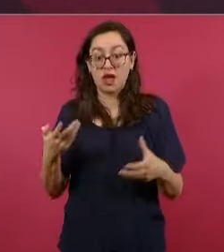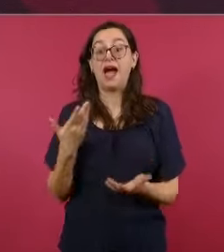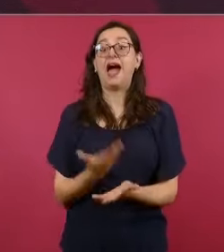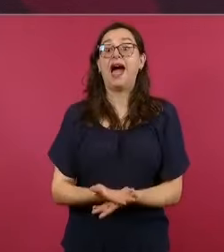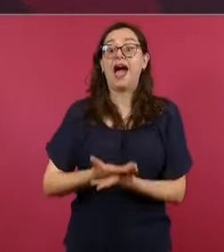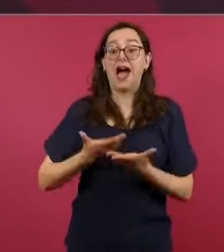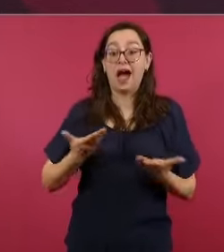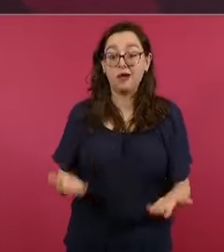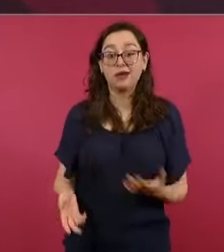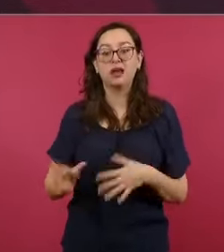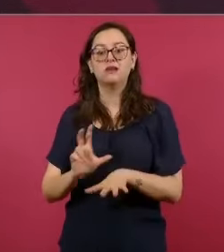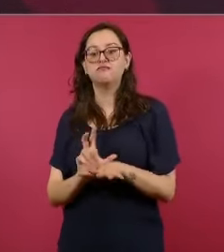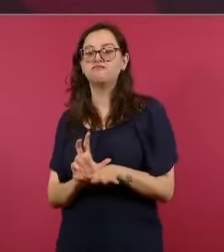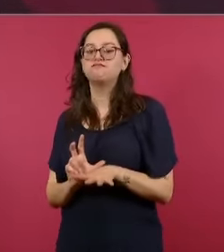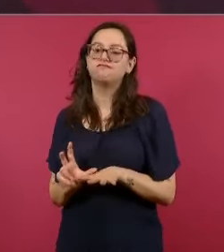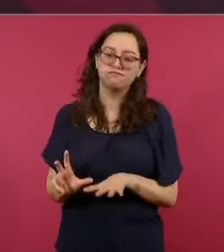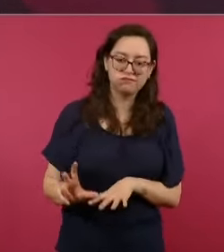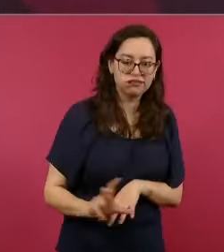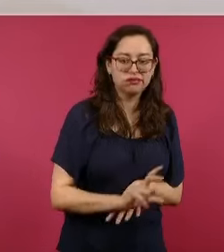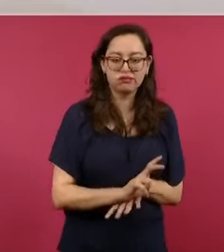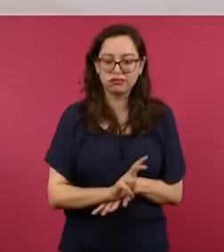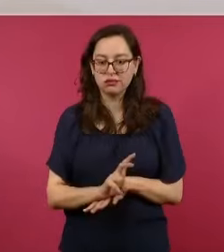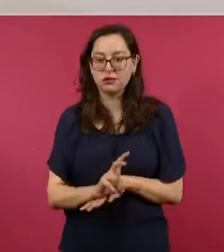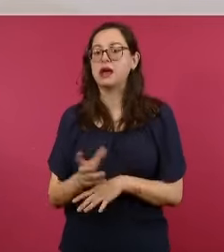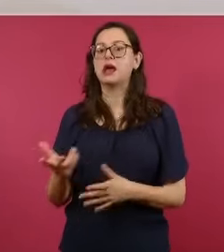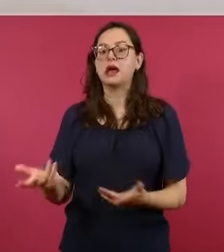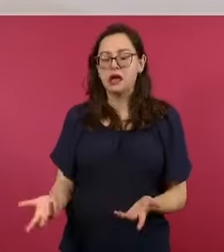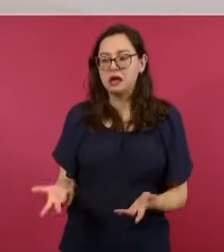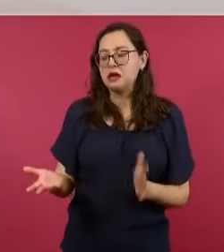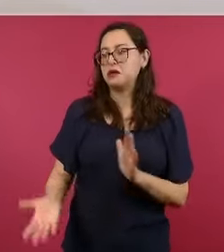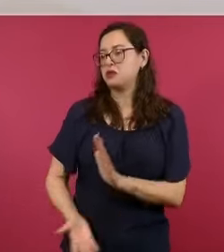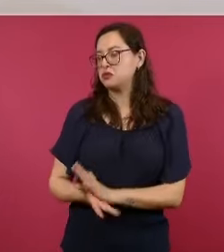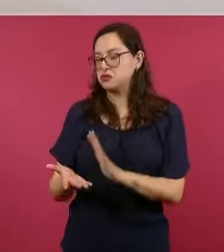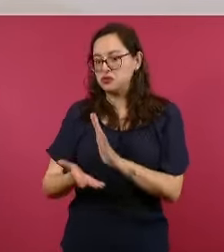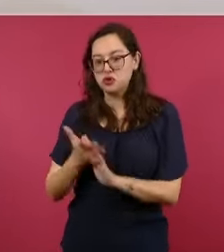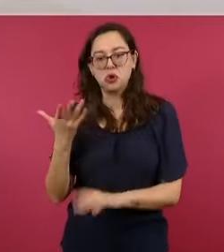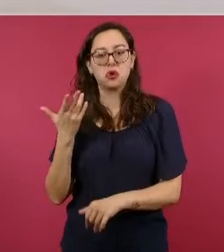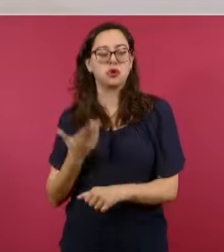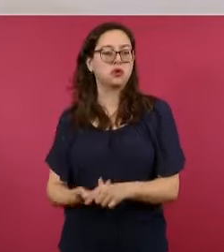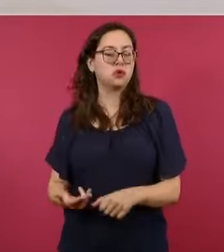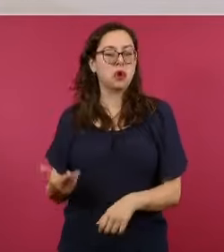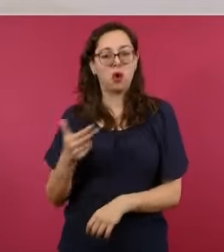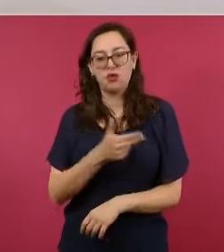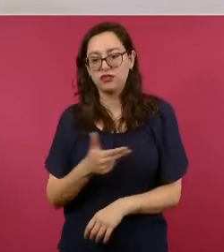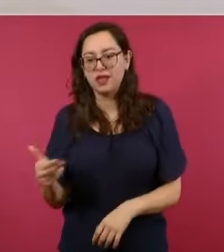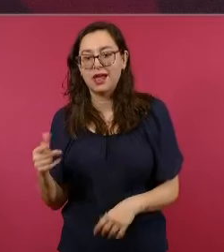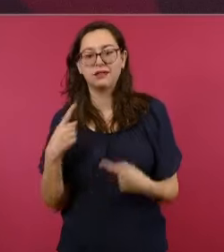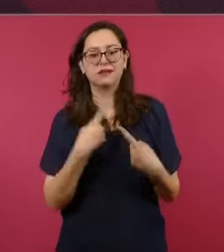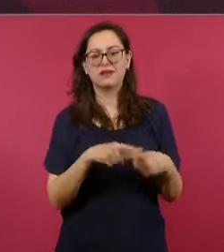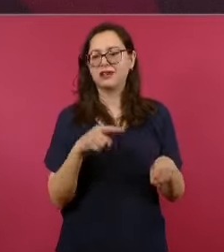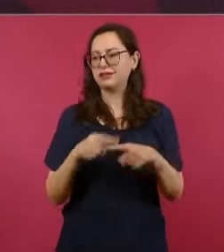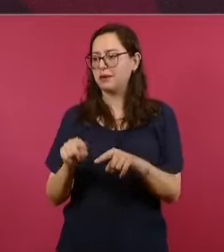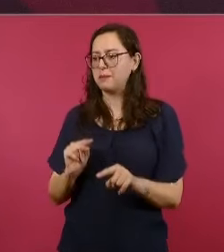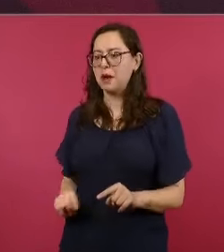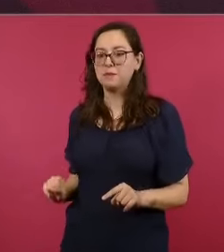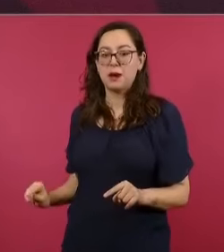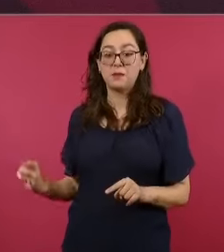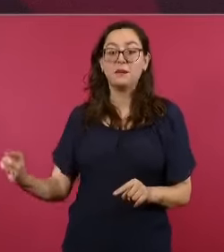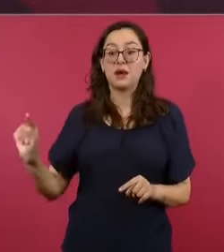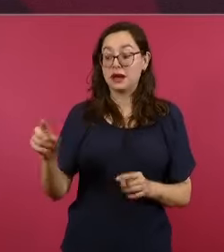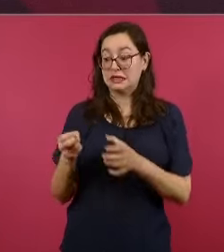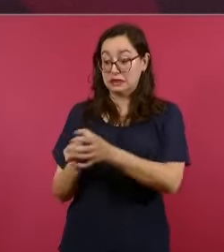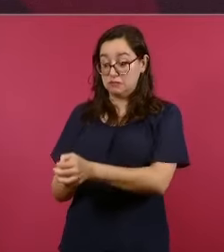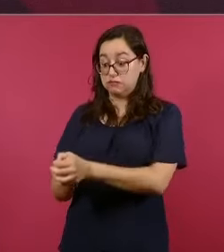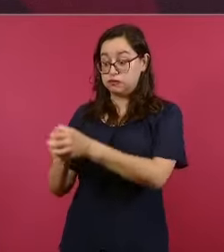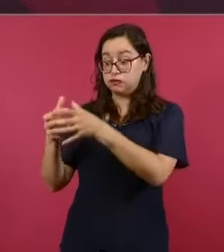va a internar a Yucatán al sur